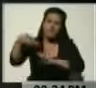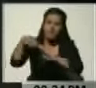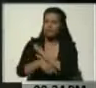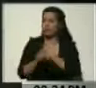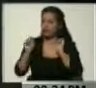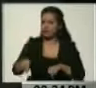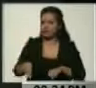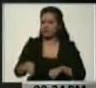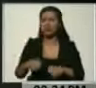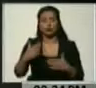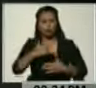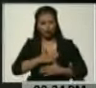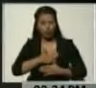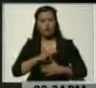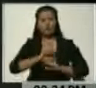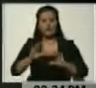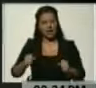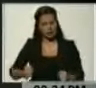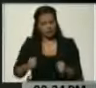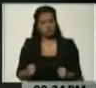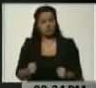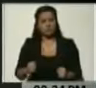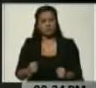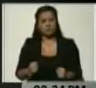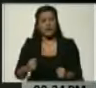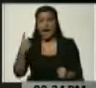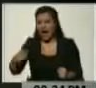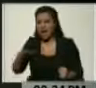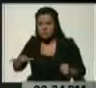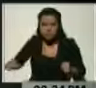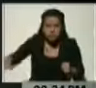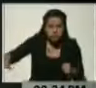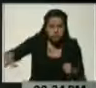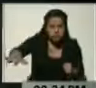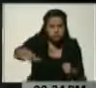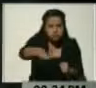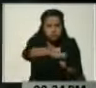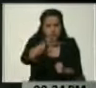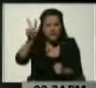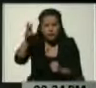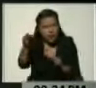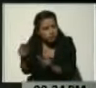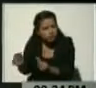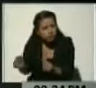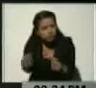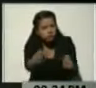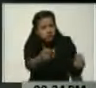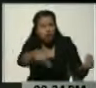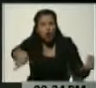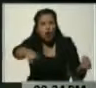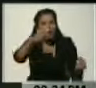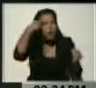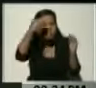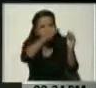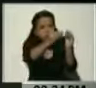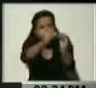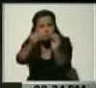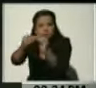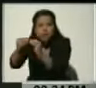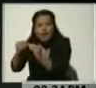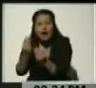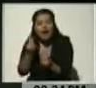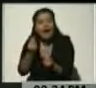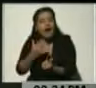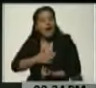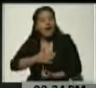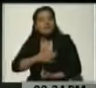conducir esa inmensa corriente nacional que impulsa, que clama por transformaciones de fondo.